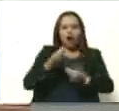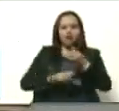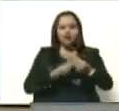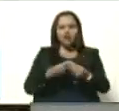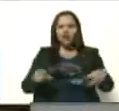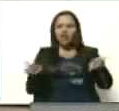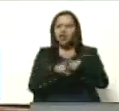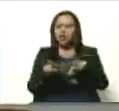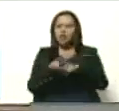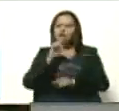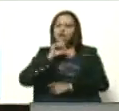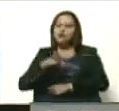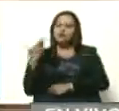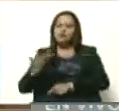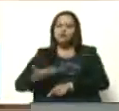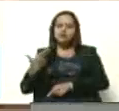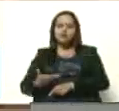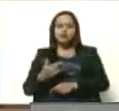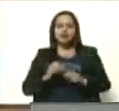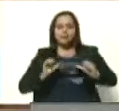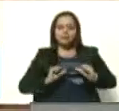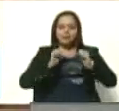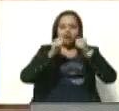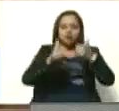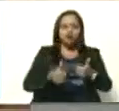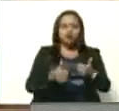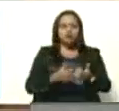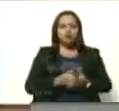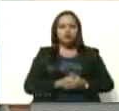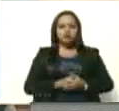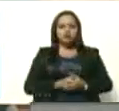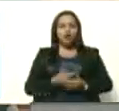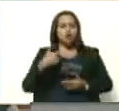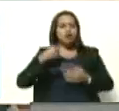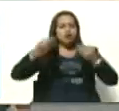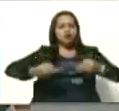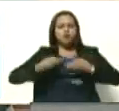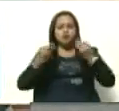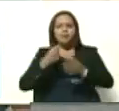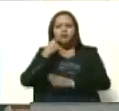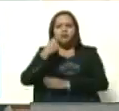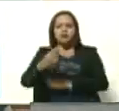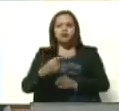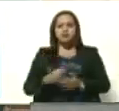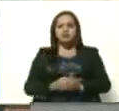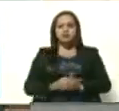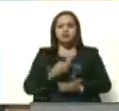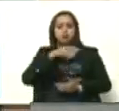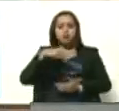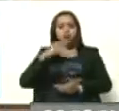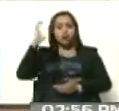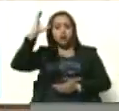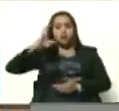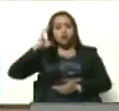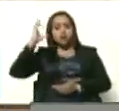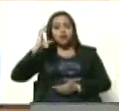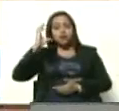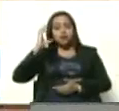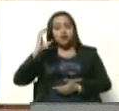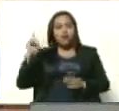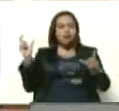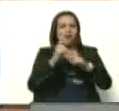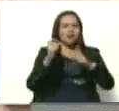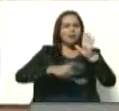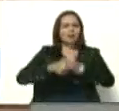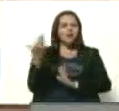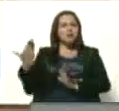marca, que fue surgiendo. Eso no, yo siempre lo digo, nuestra consigna principal,